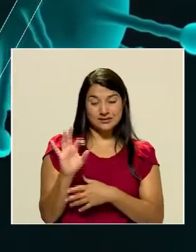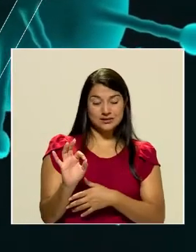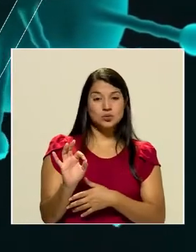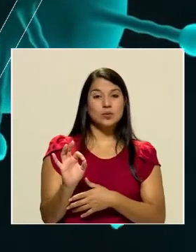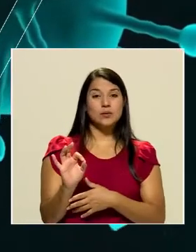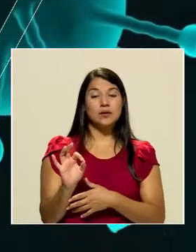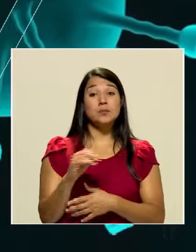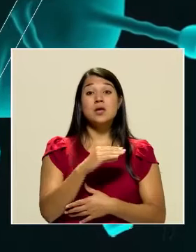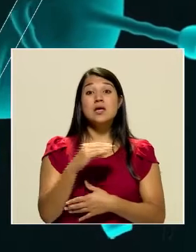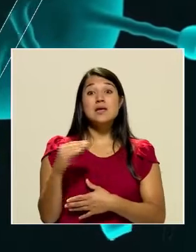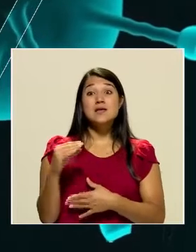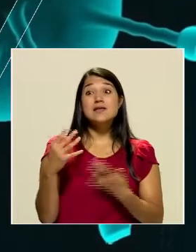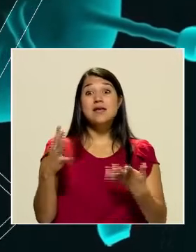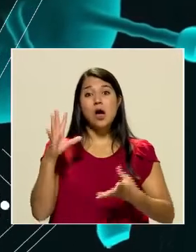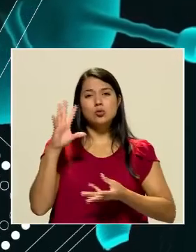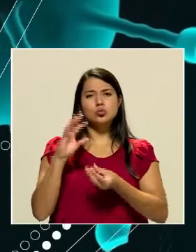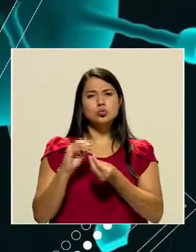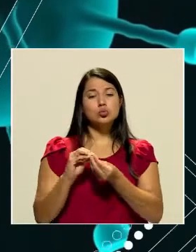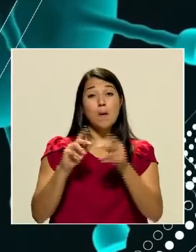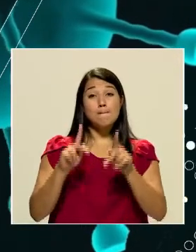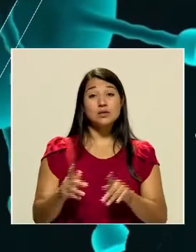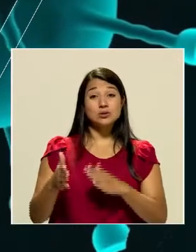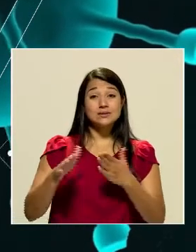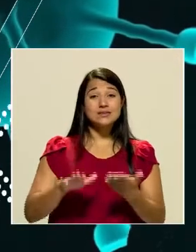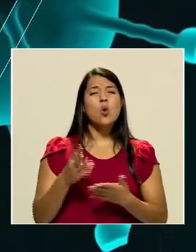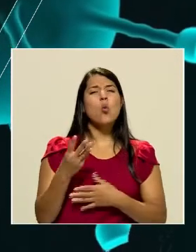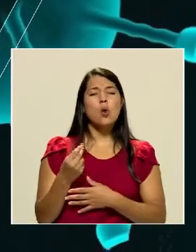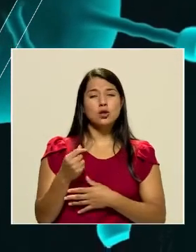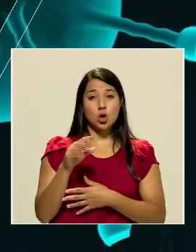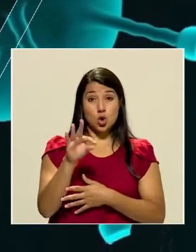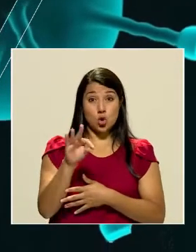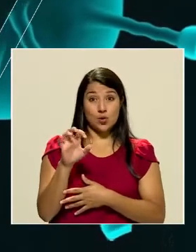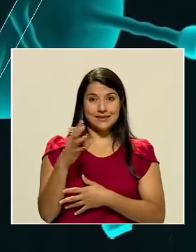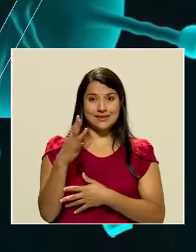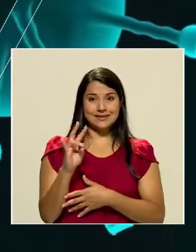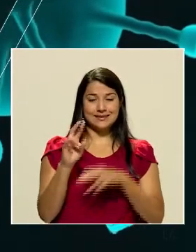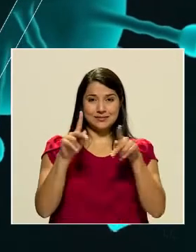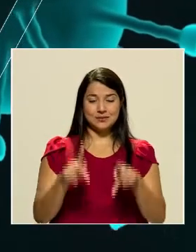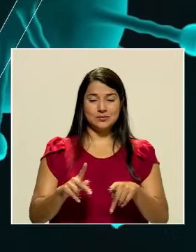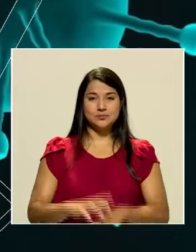24 horas y el total de fallecidos llega a 917 personas.